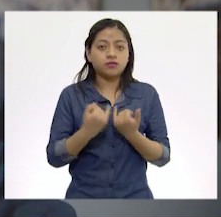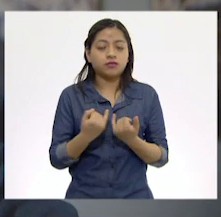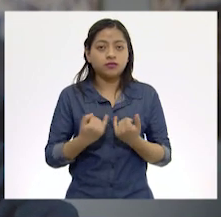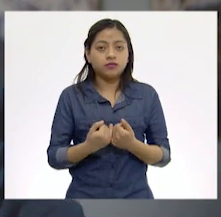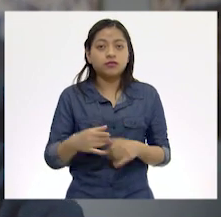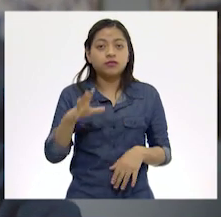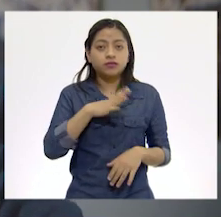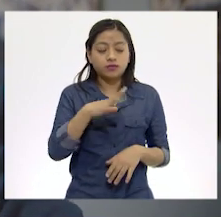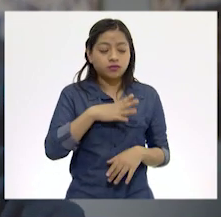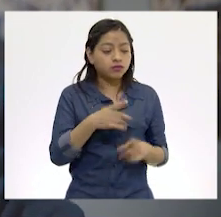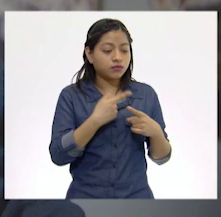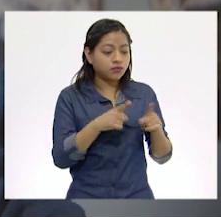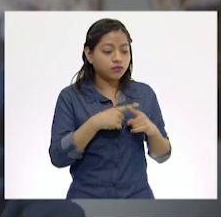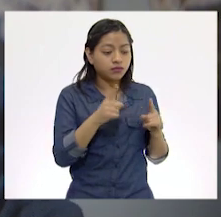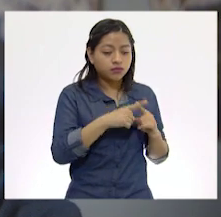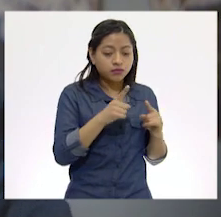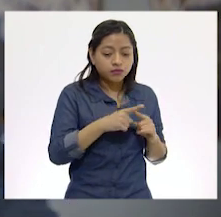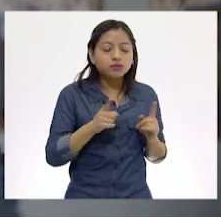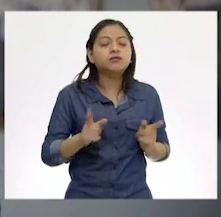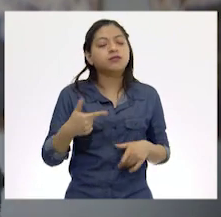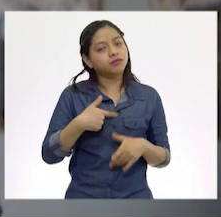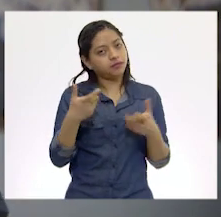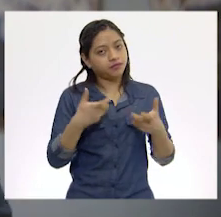botoncito verde para que ya tienes que